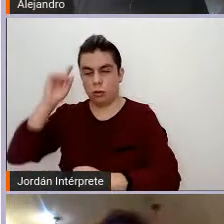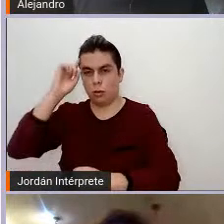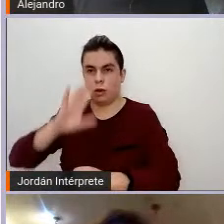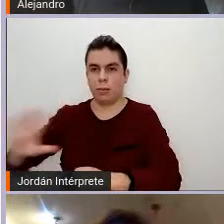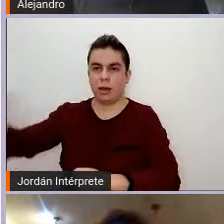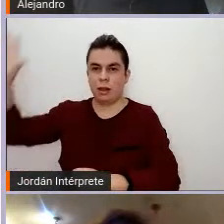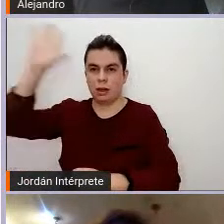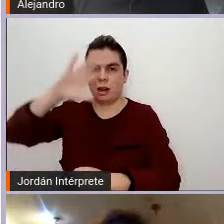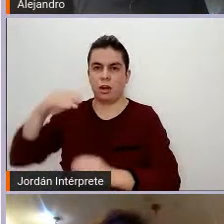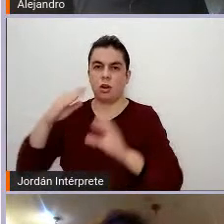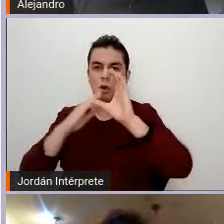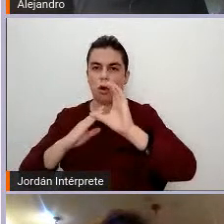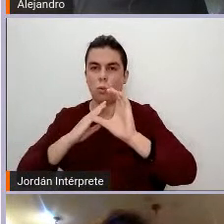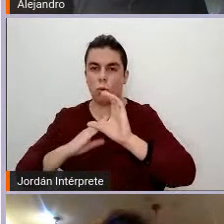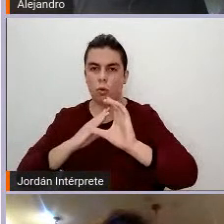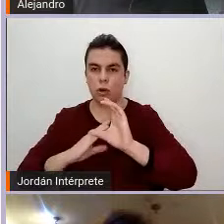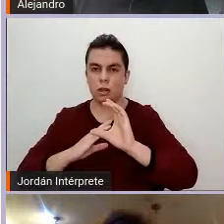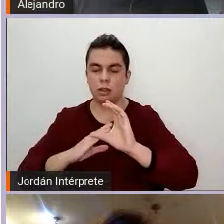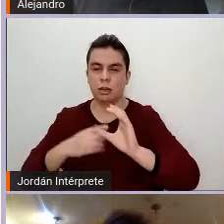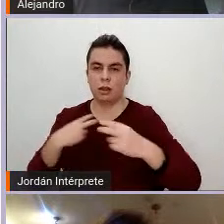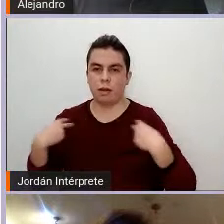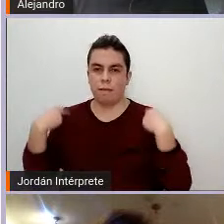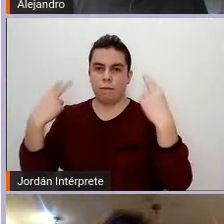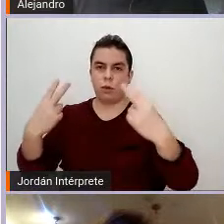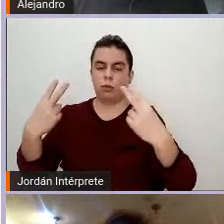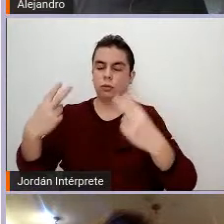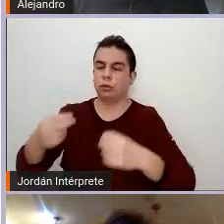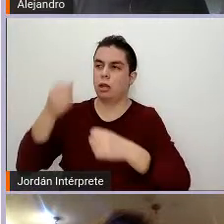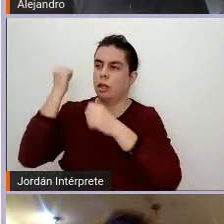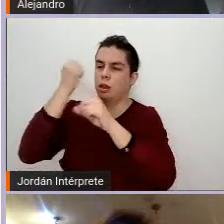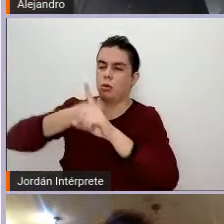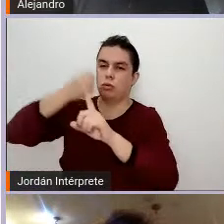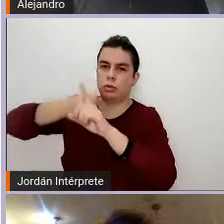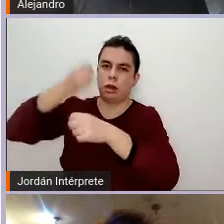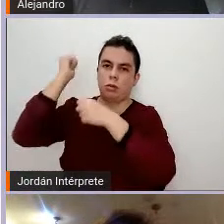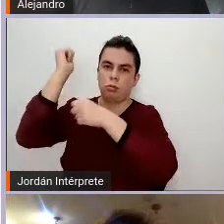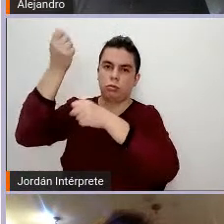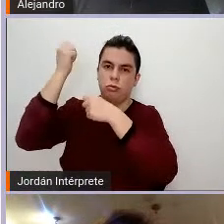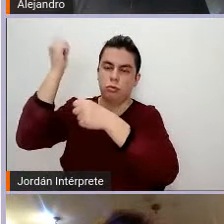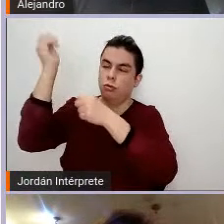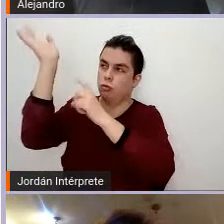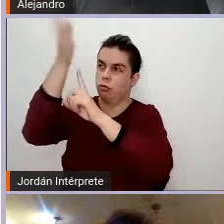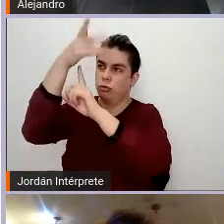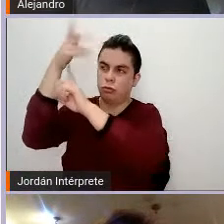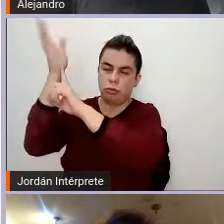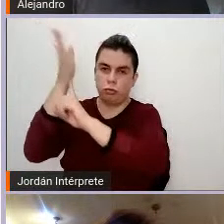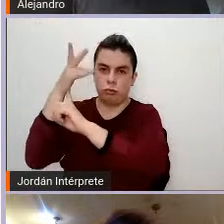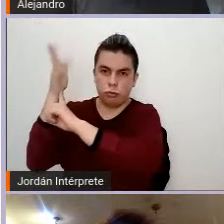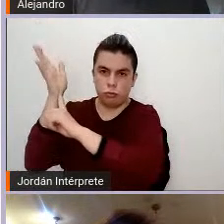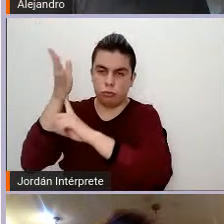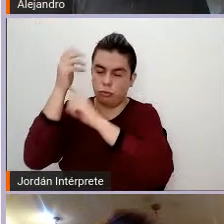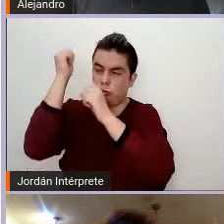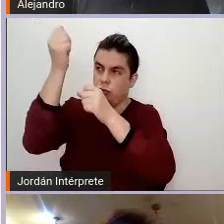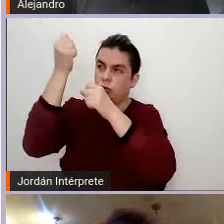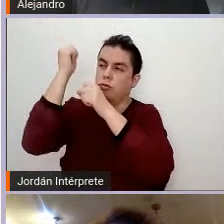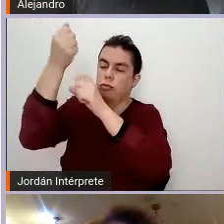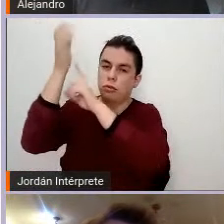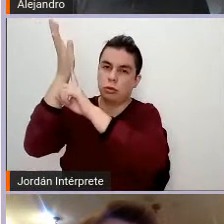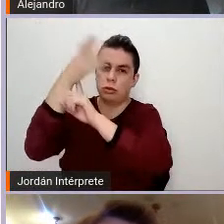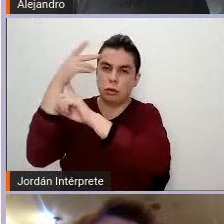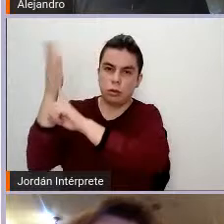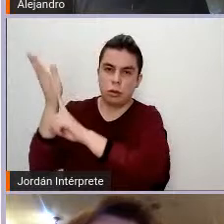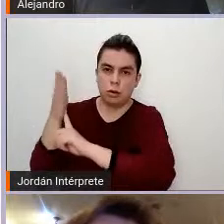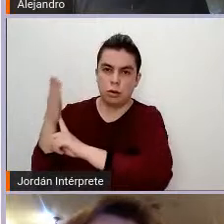que manifiesta su voluntad de luchar alzando banderas. Este imaginario poético se asemeja a algunas